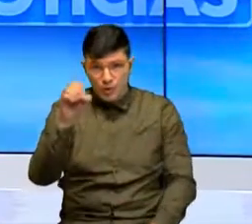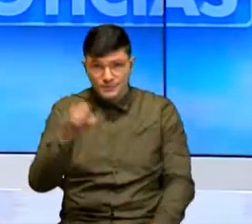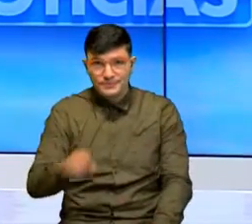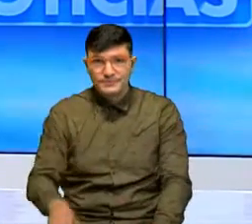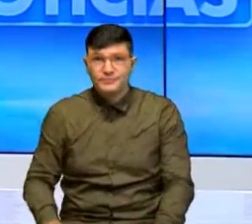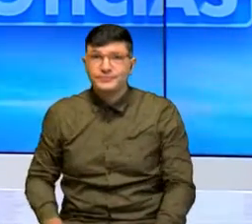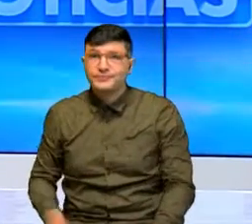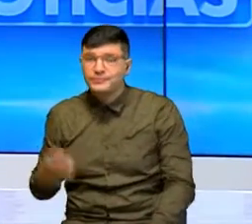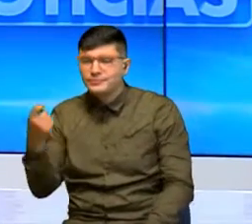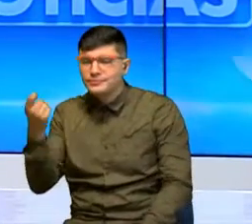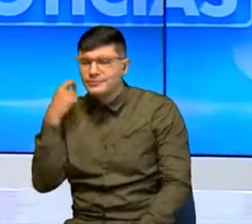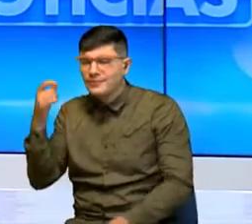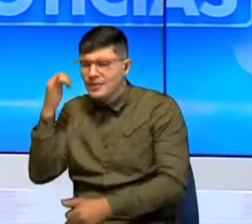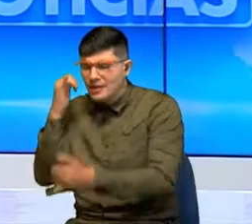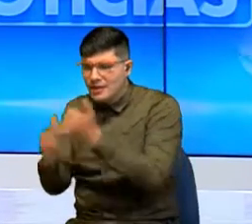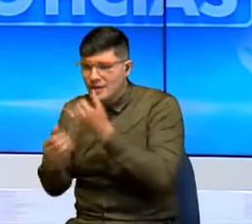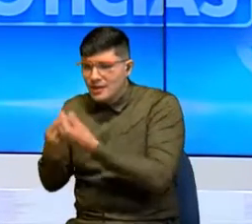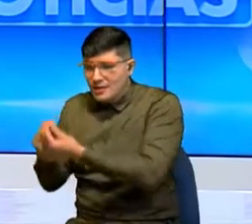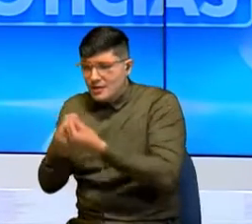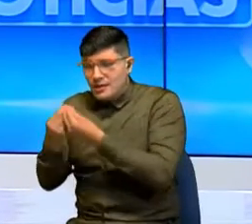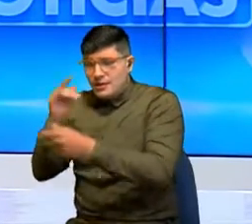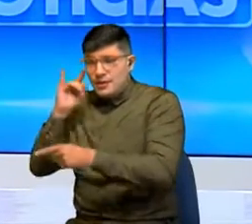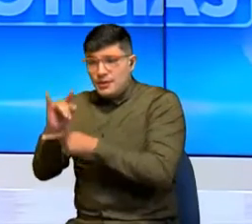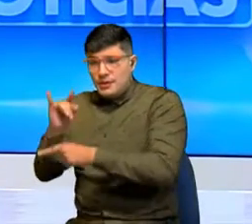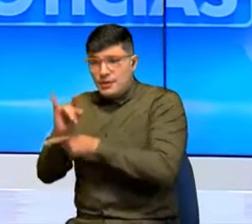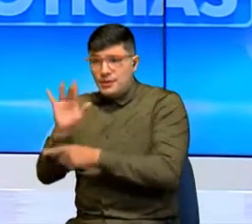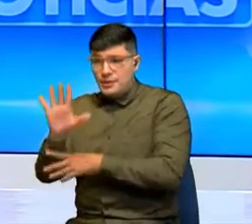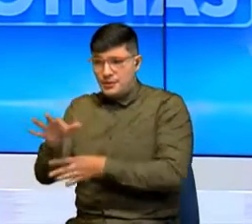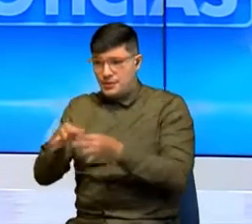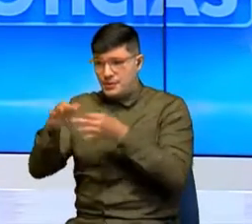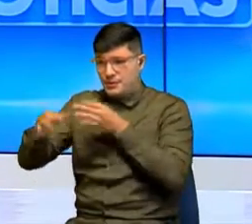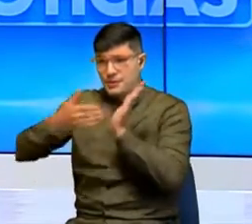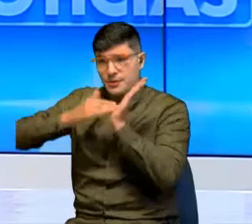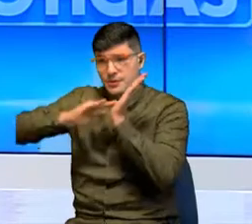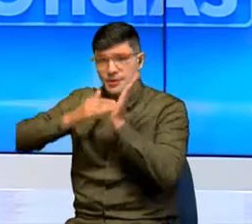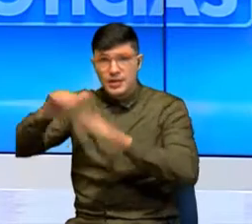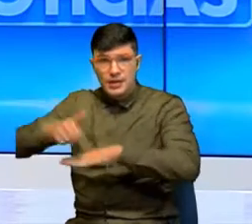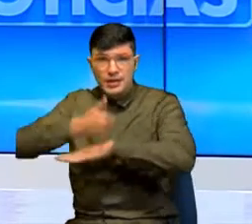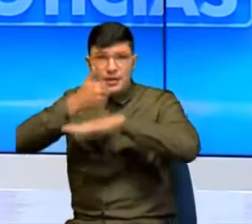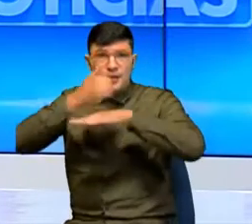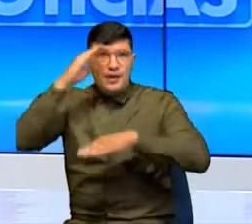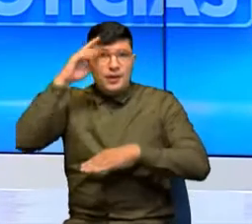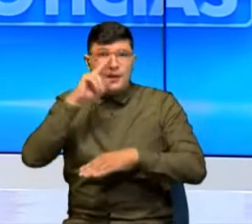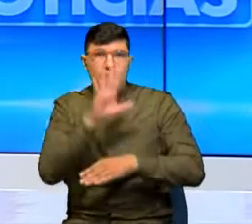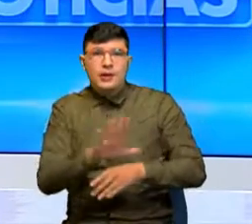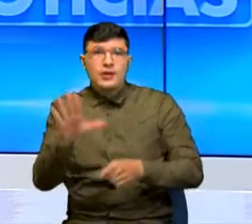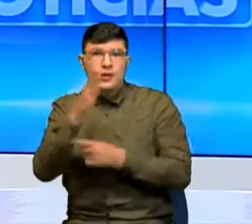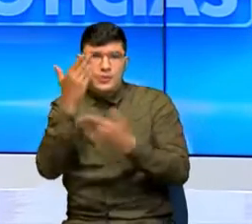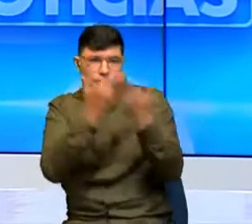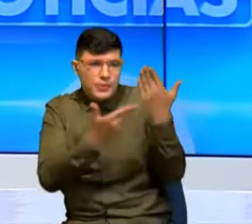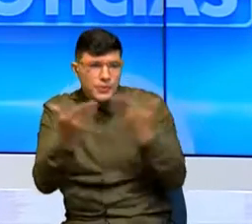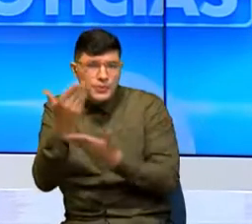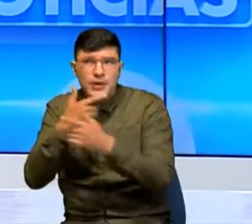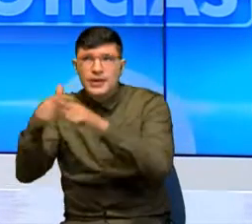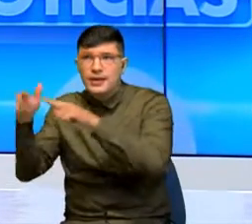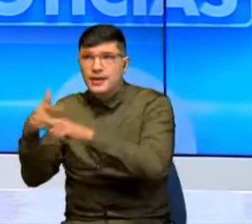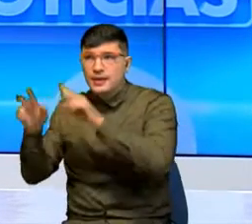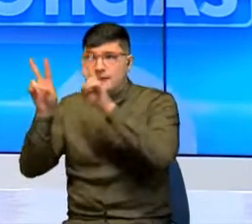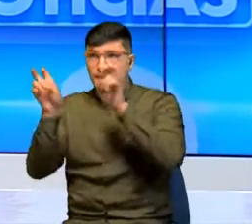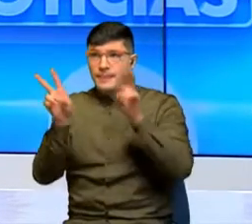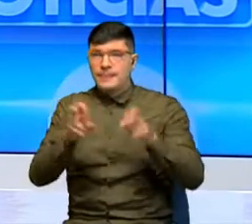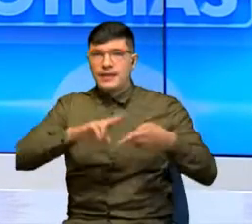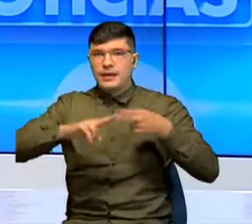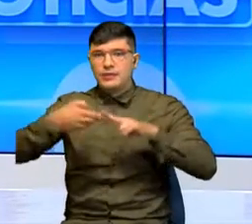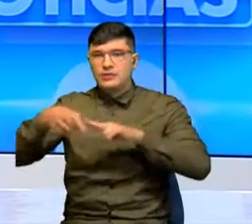Y durante el último Consejo de Seguridad desarrollado en el municipio de Florida Blanca, autoridades analizaron temas relacionados con la